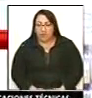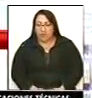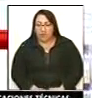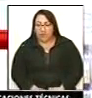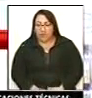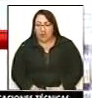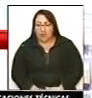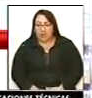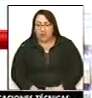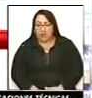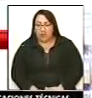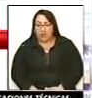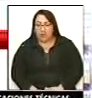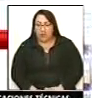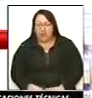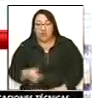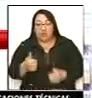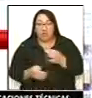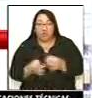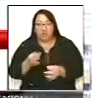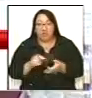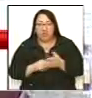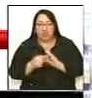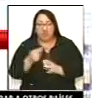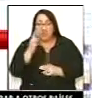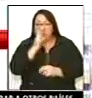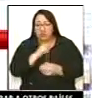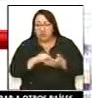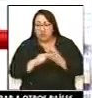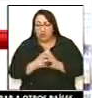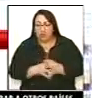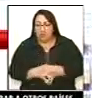justicia. Para mí incluso eso es sospechosamente